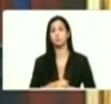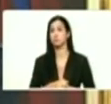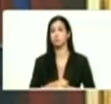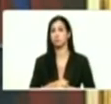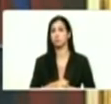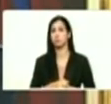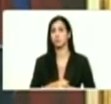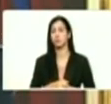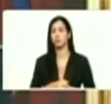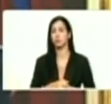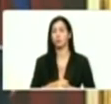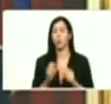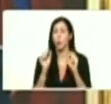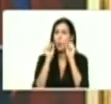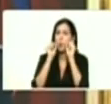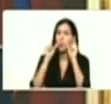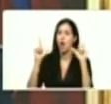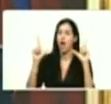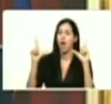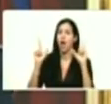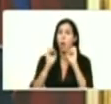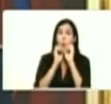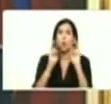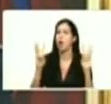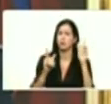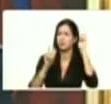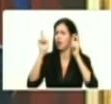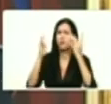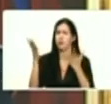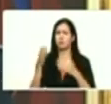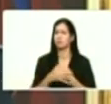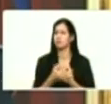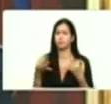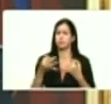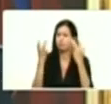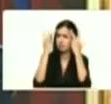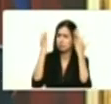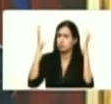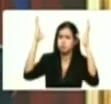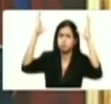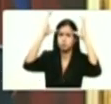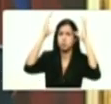verdaderamente uno cada vez mira más a Chávez que genio que capacidad